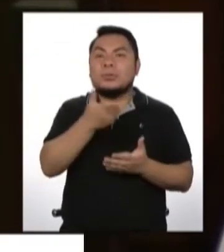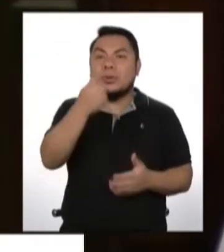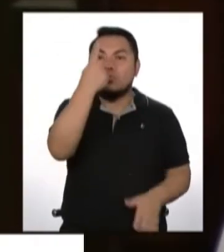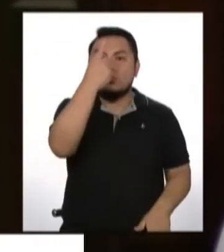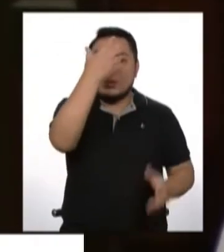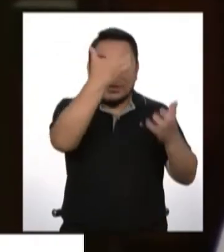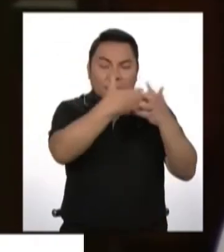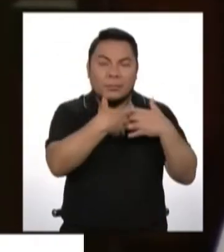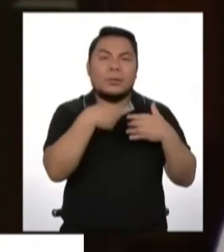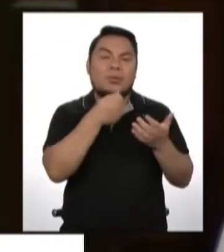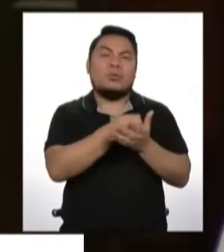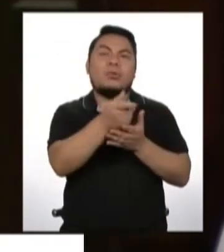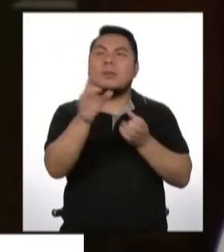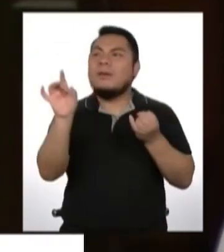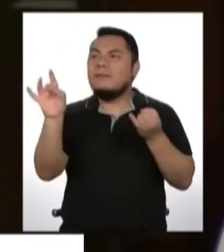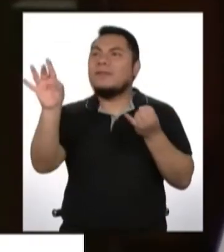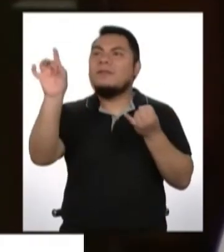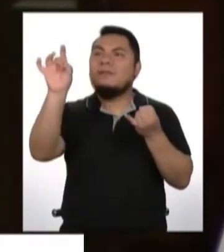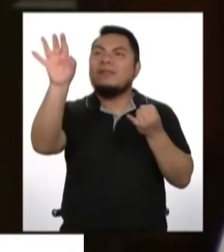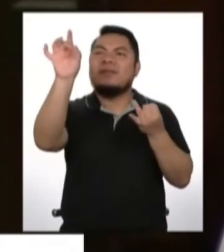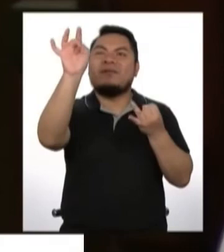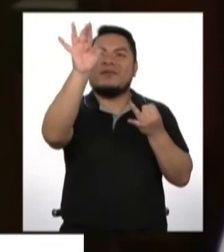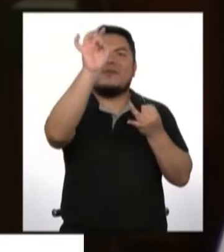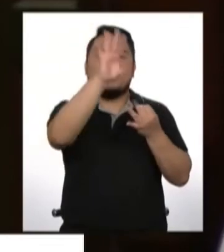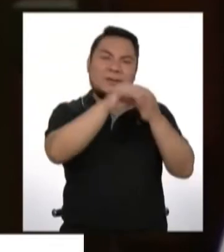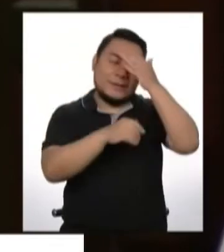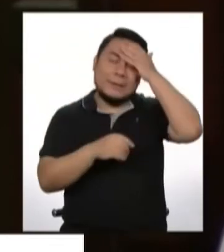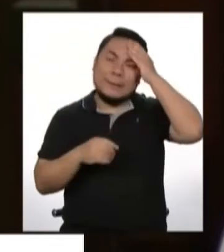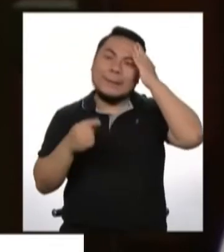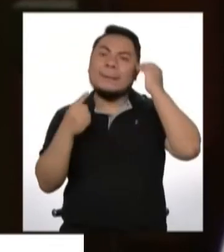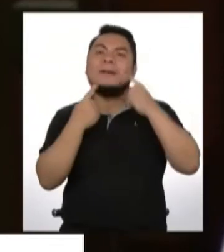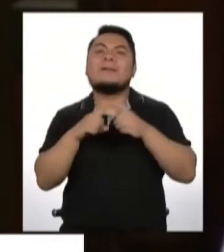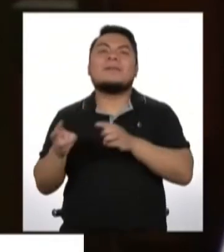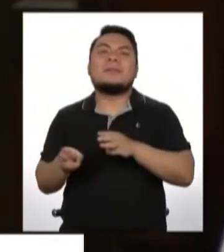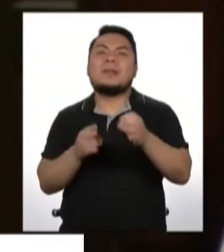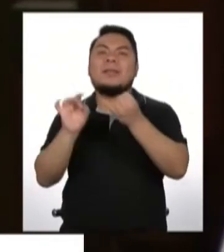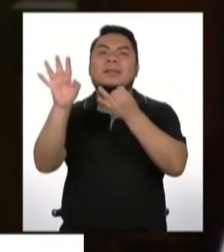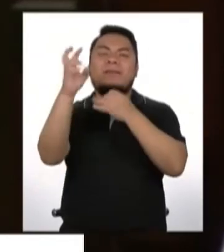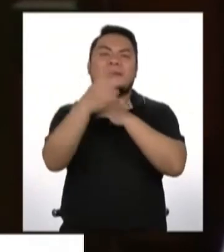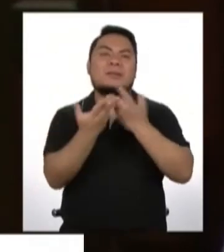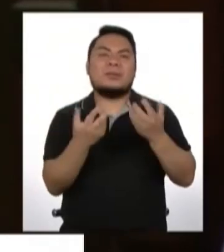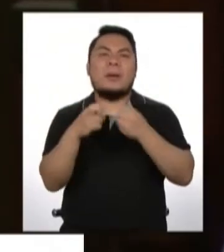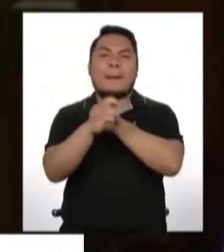hecho compras diversas por distintos mecanismos en distintos mercados.